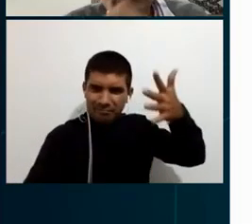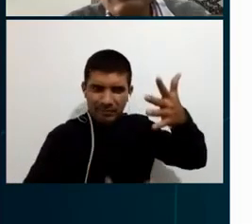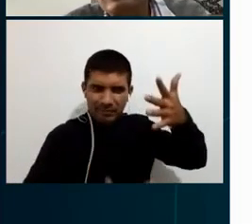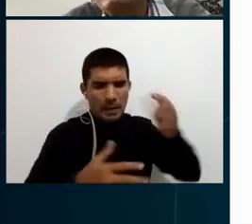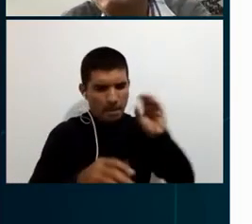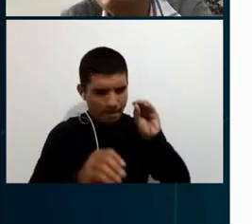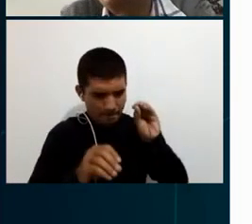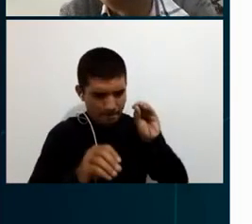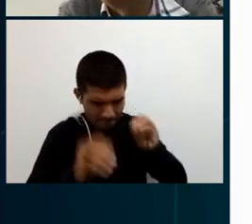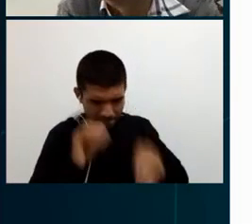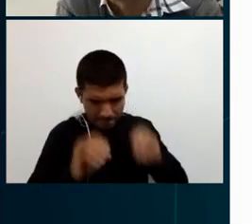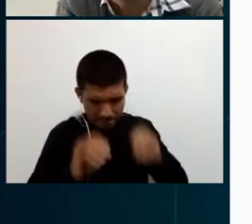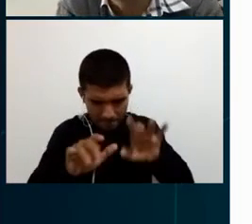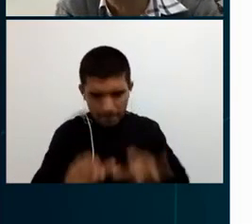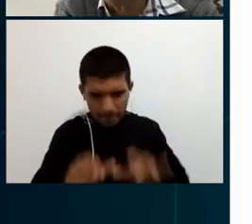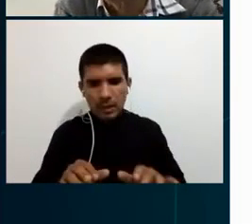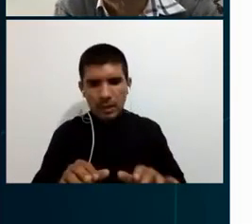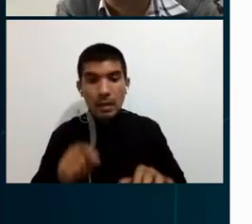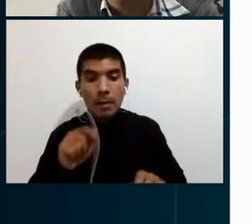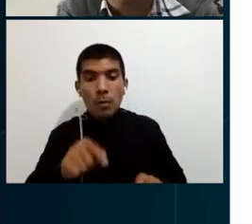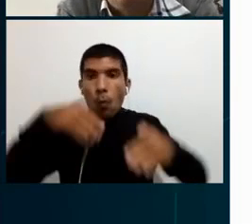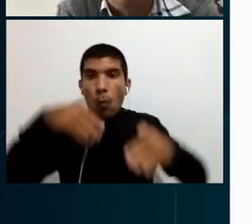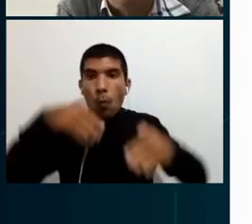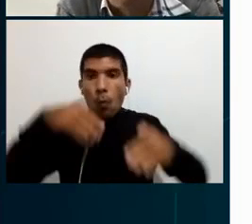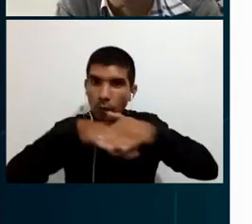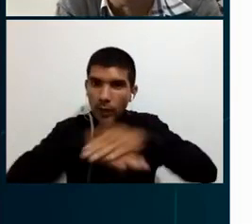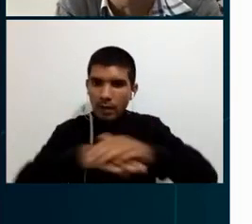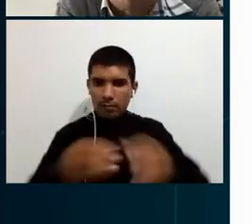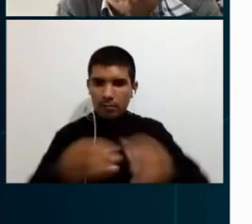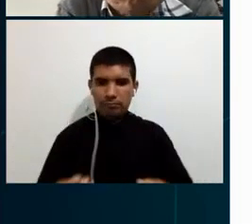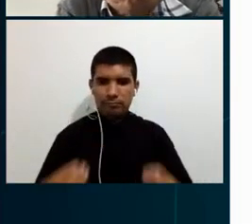Vienen ya unos temas de plataforma.